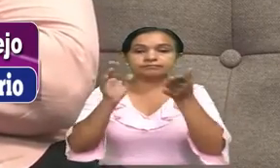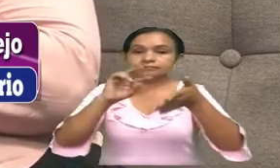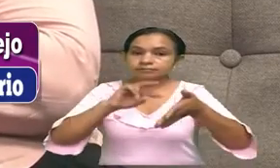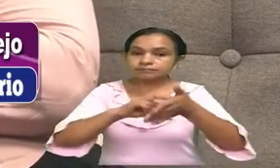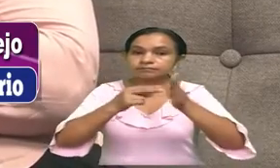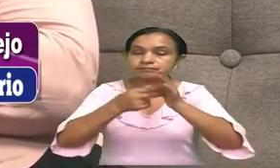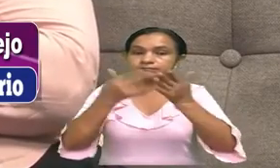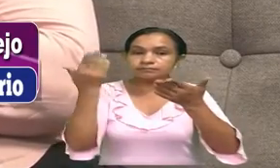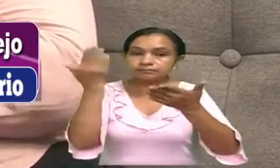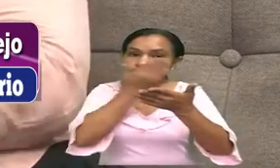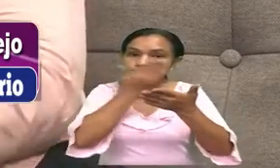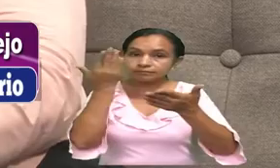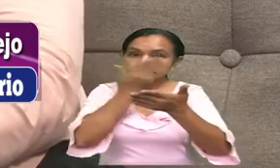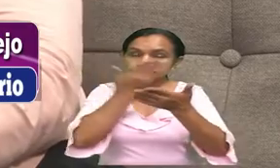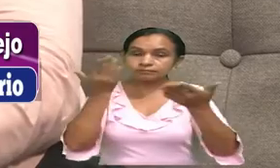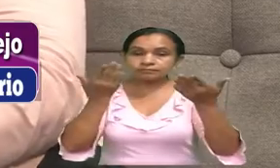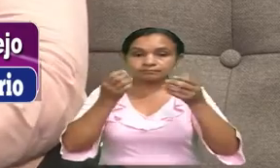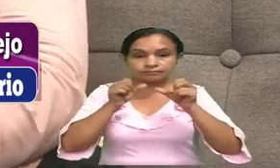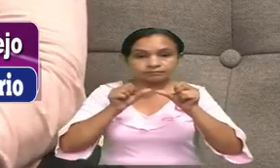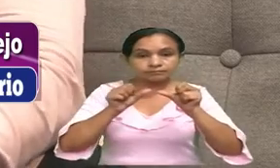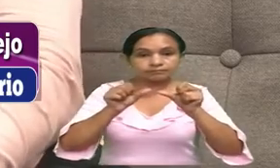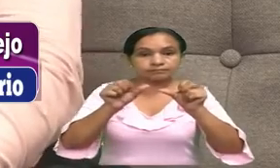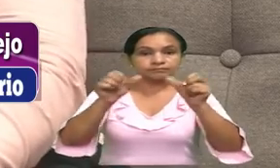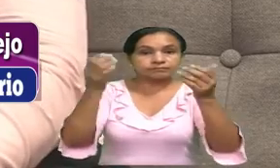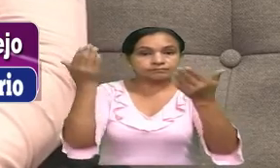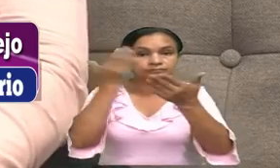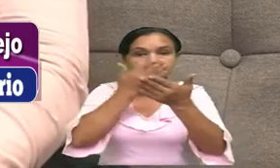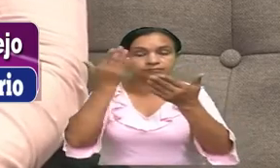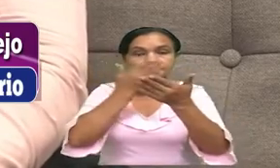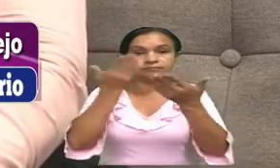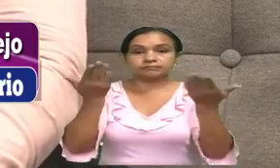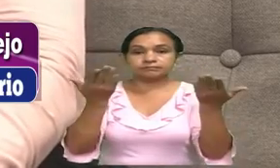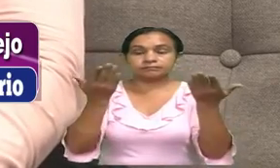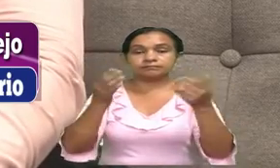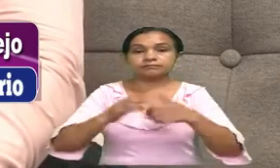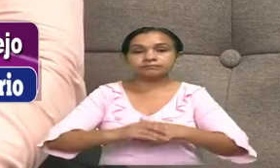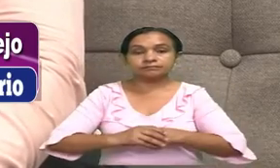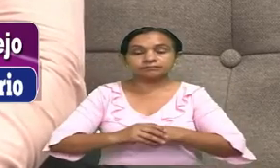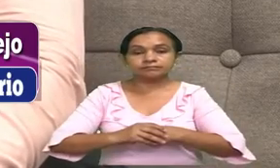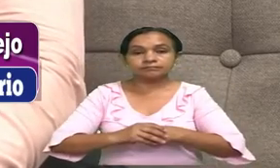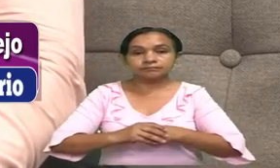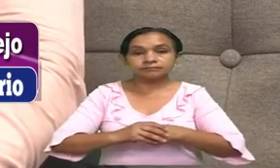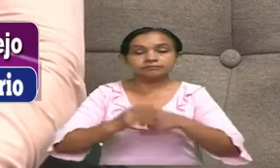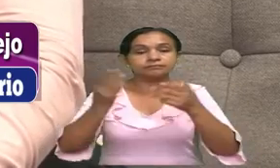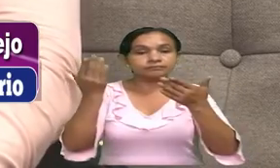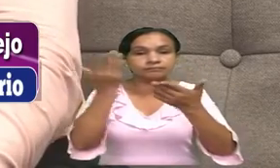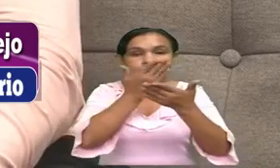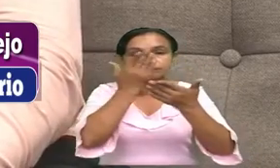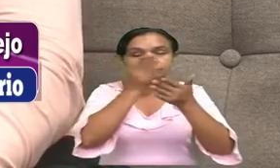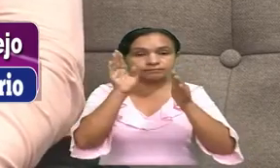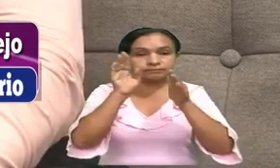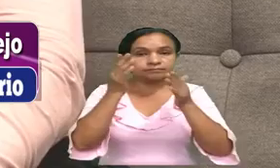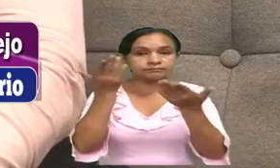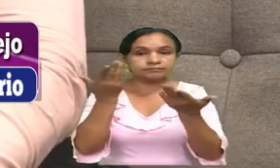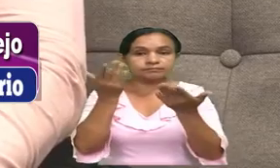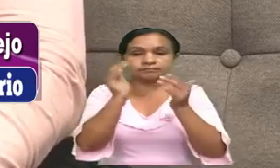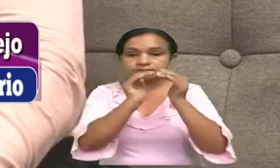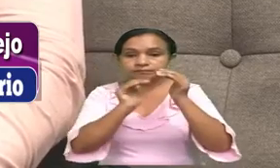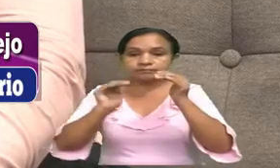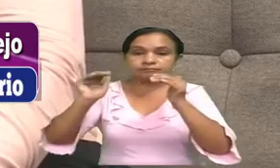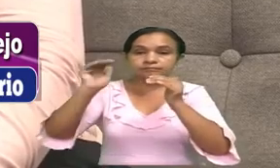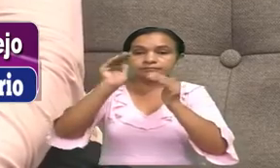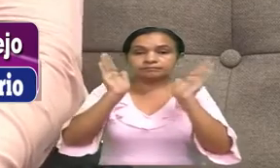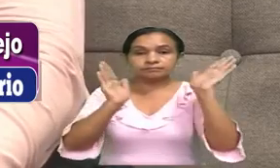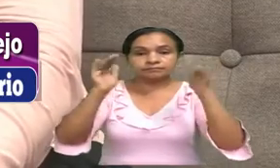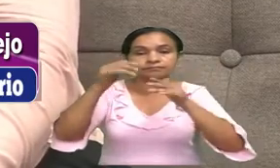una formación continua de la formación ya a nivel de posgrado. Y en el tema de los posgrados,